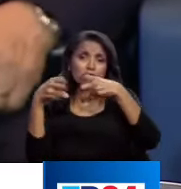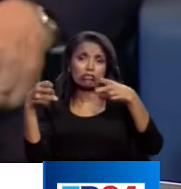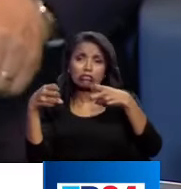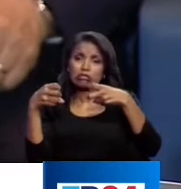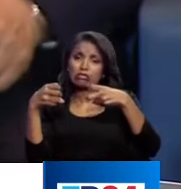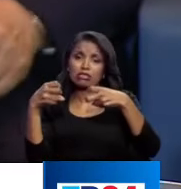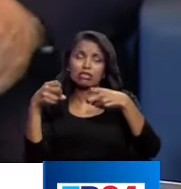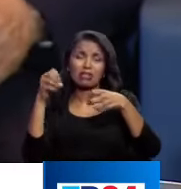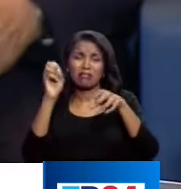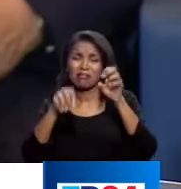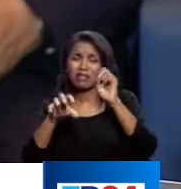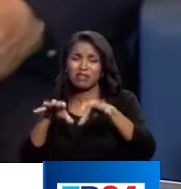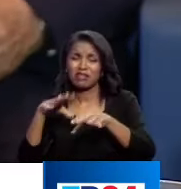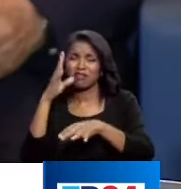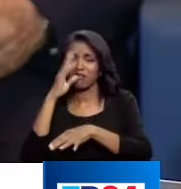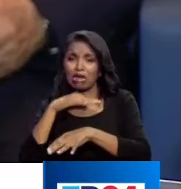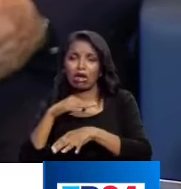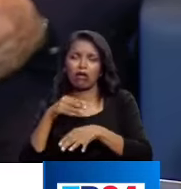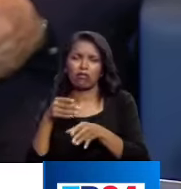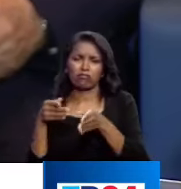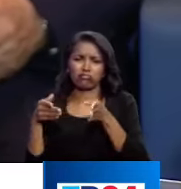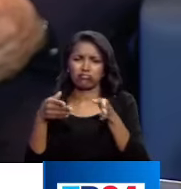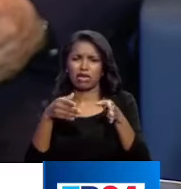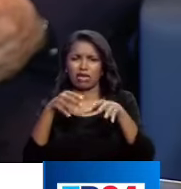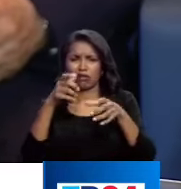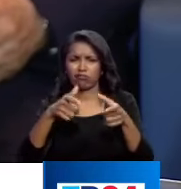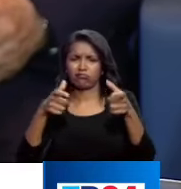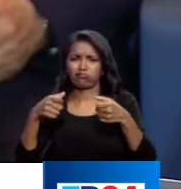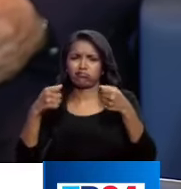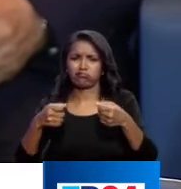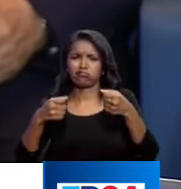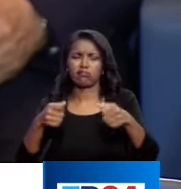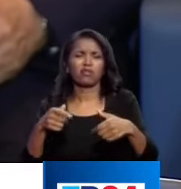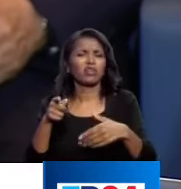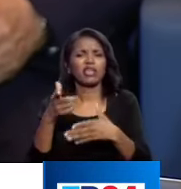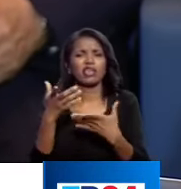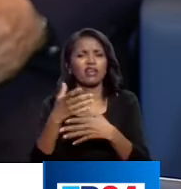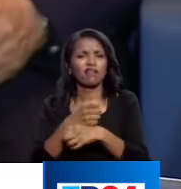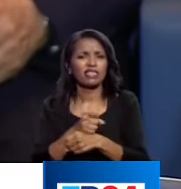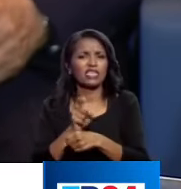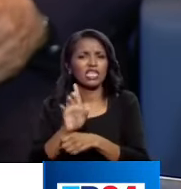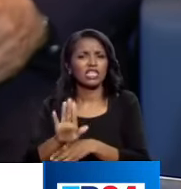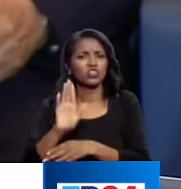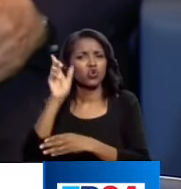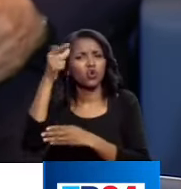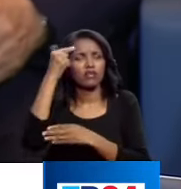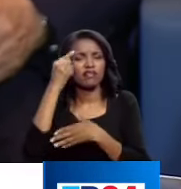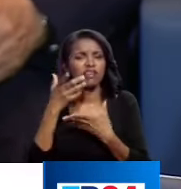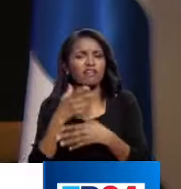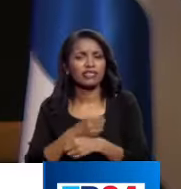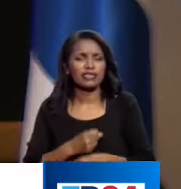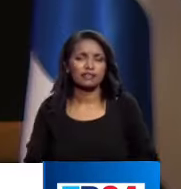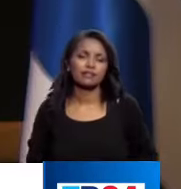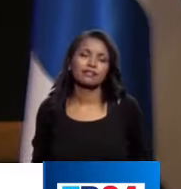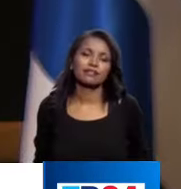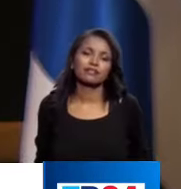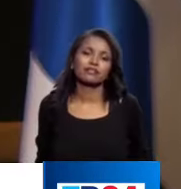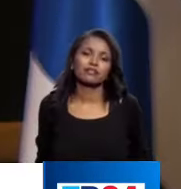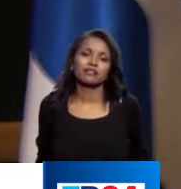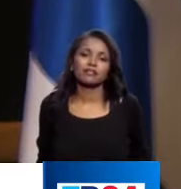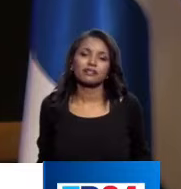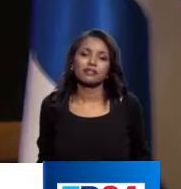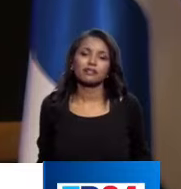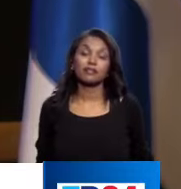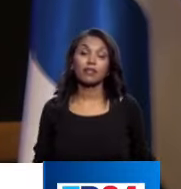electricidad, basura y accesos. ¿Qué acciones concretas aplicará para mejorar las condiciones en estas comunidades? Bueno,